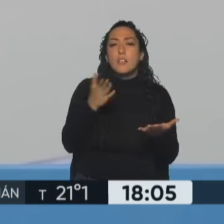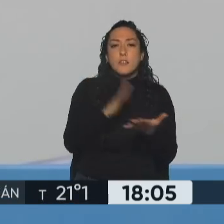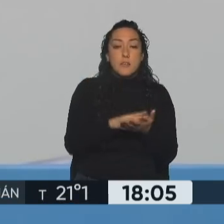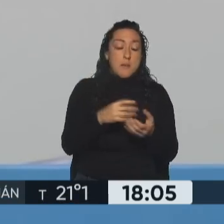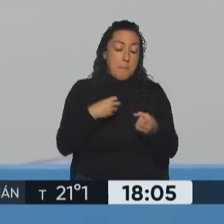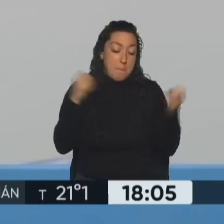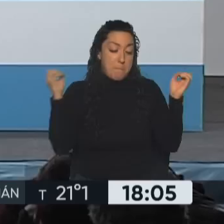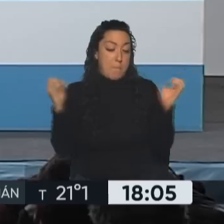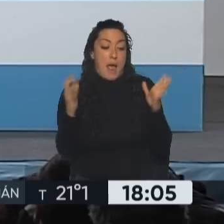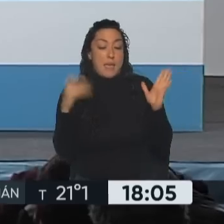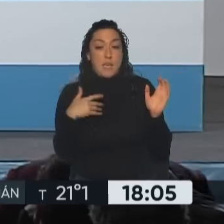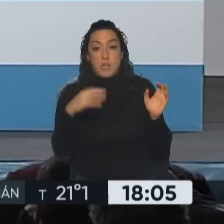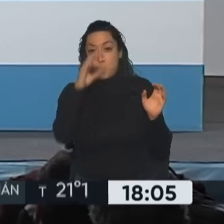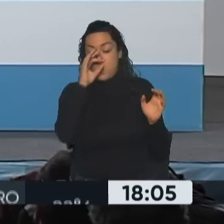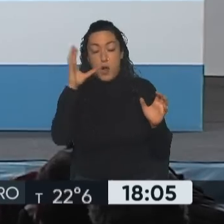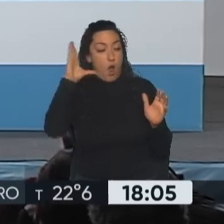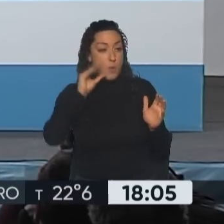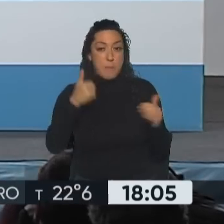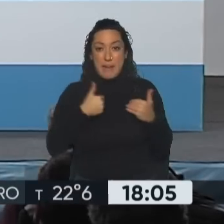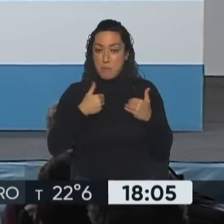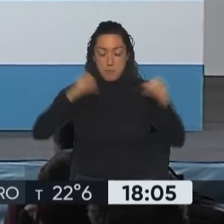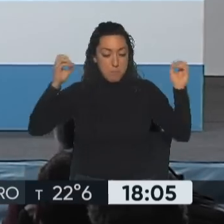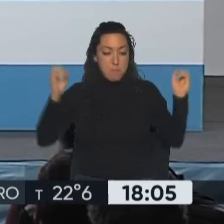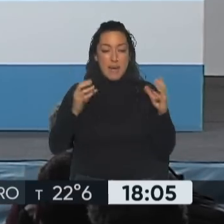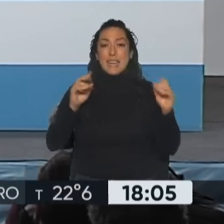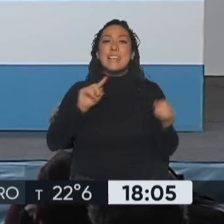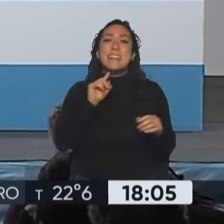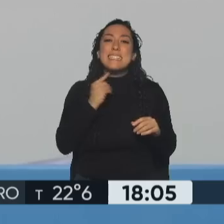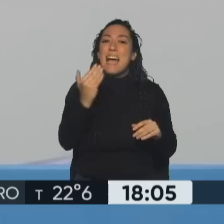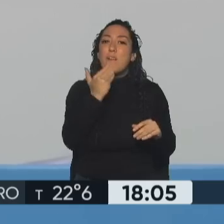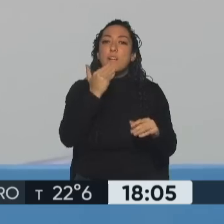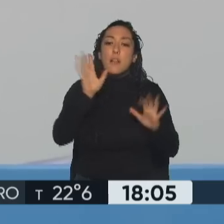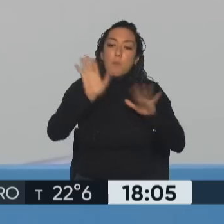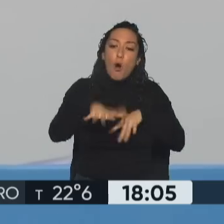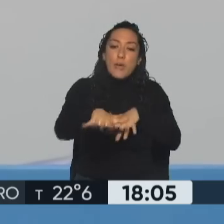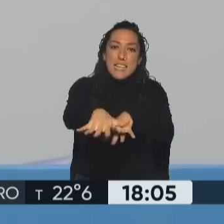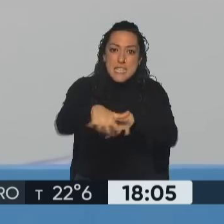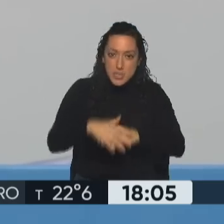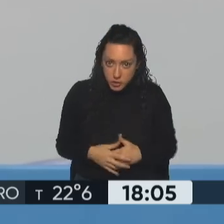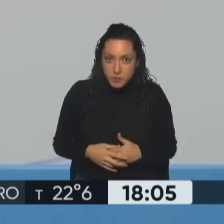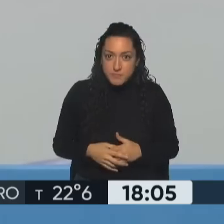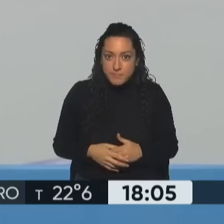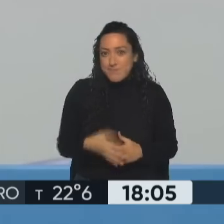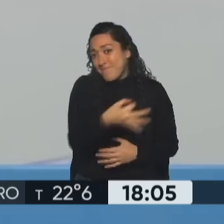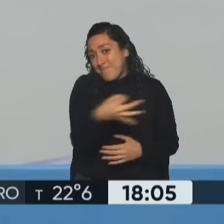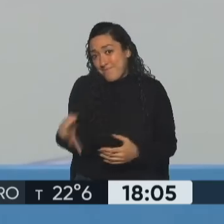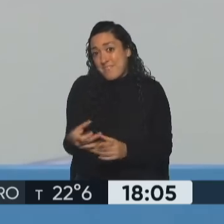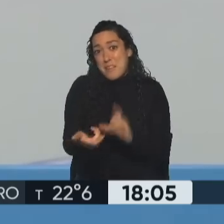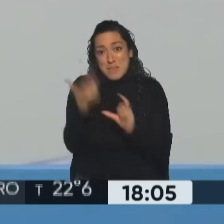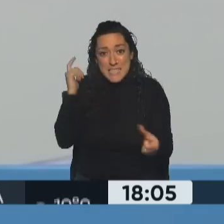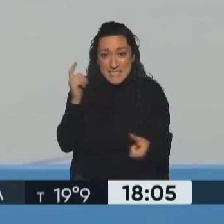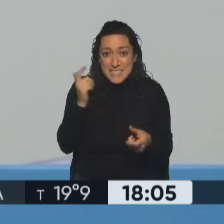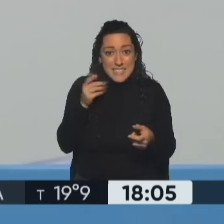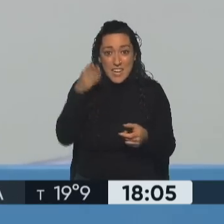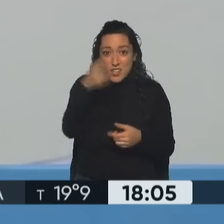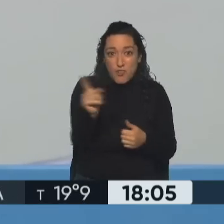fue mágica, no la voy a olvidar nunca, movilización del 13 de abril. Y claro, los que no vivieron eso, los que